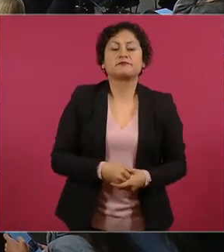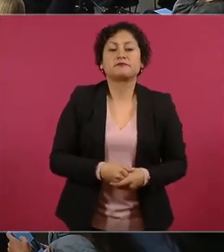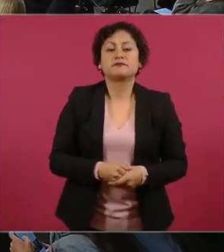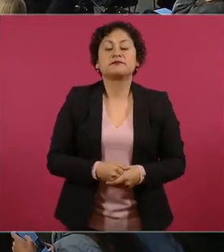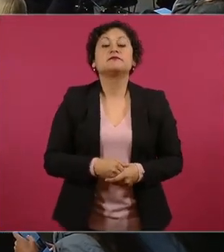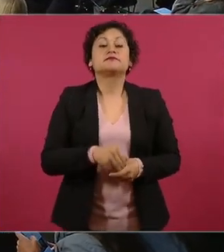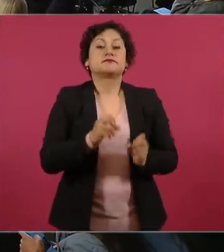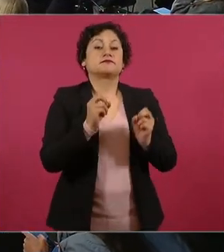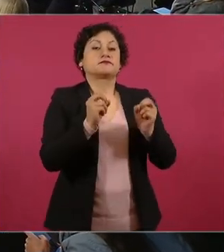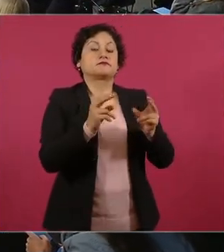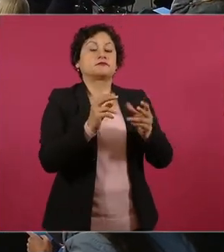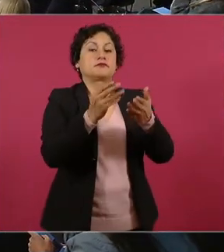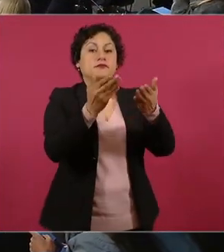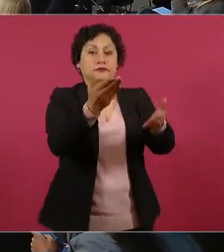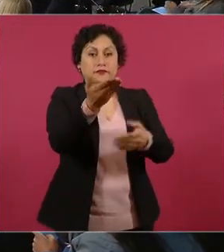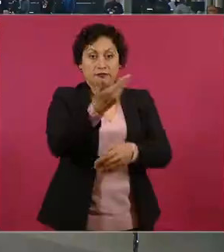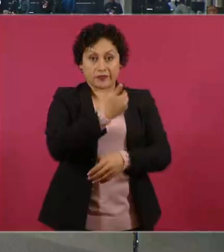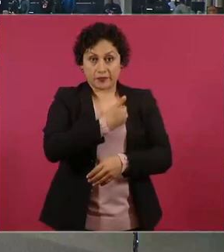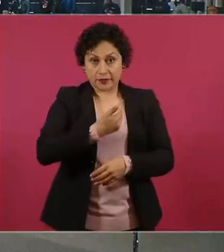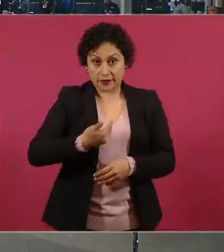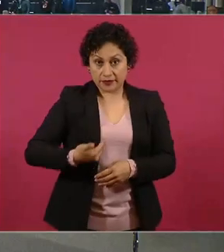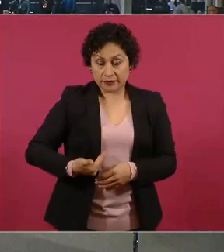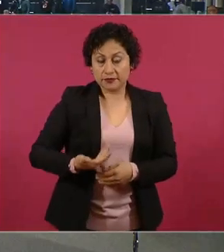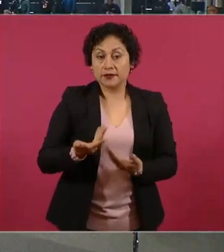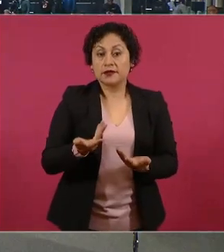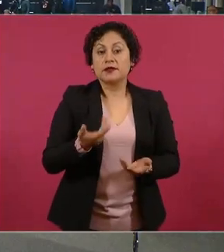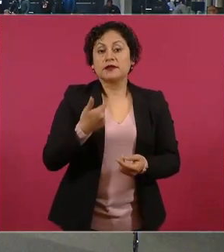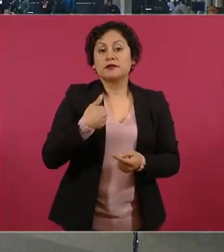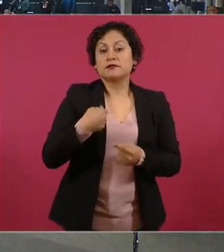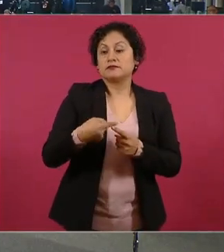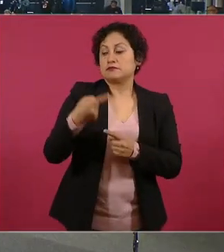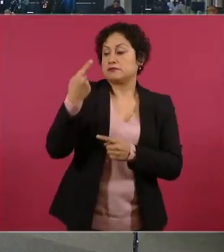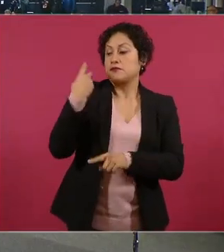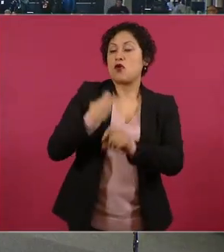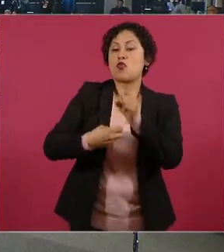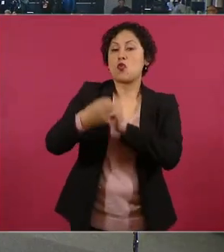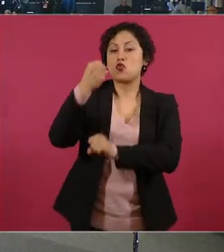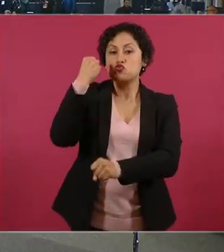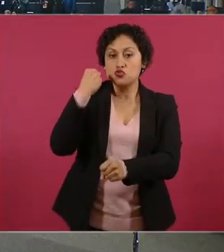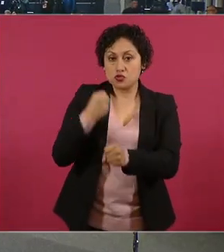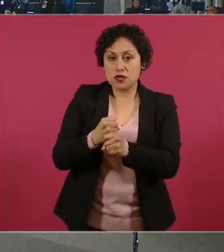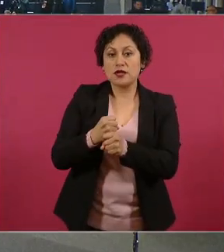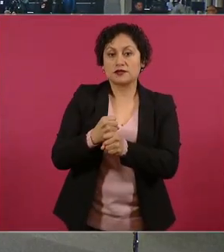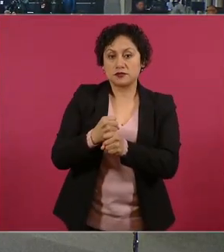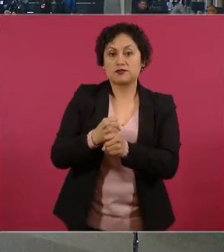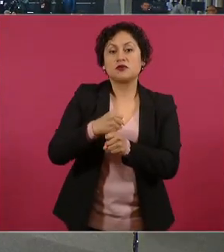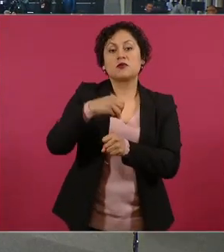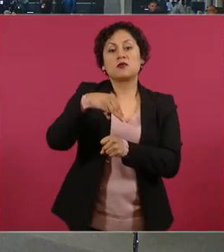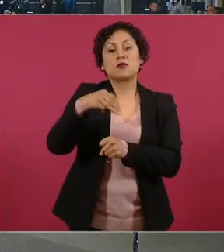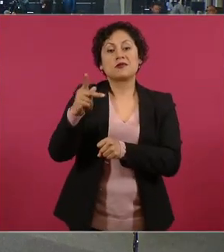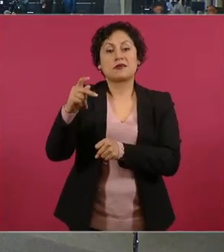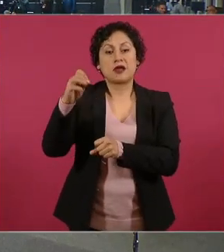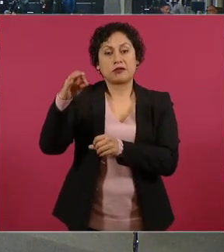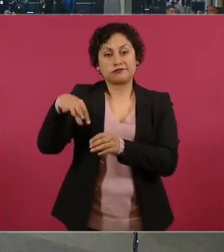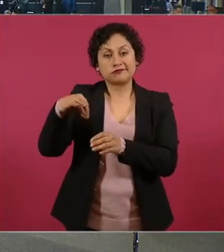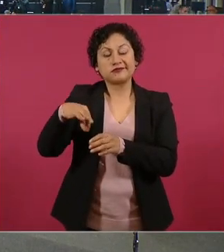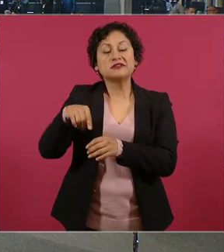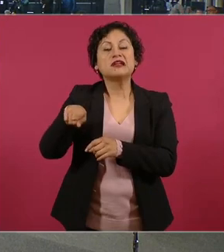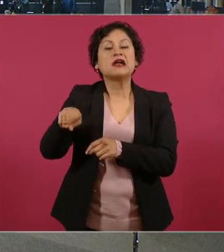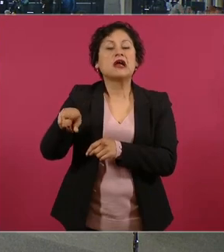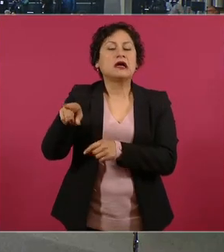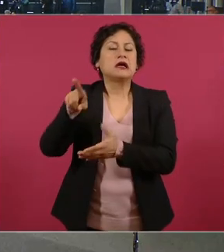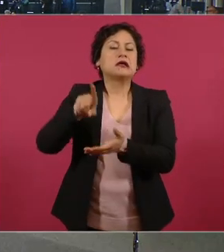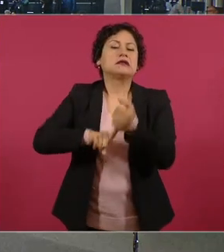Señor presidente, pues hace más de dos años en el Monte de Piedad pues ha habido un conflicto.